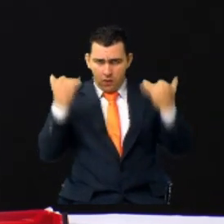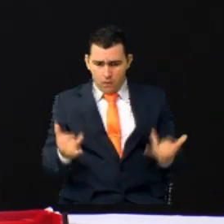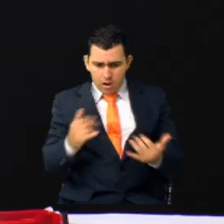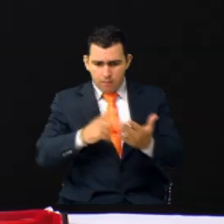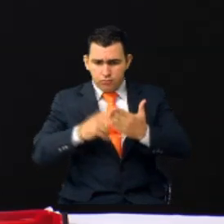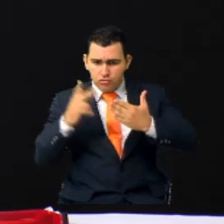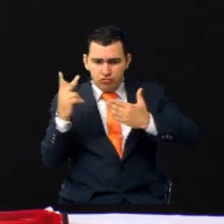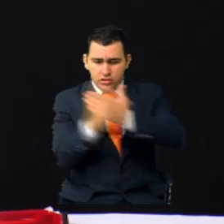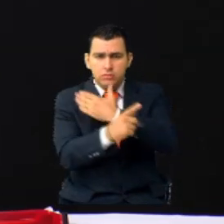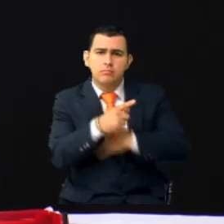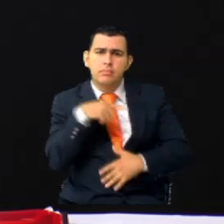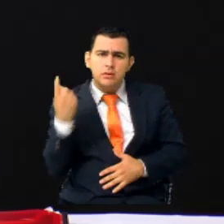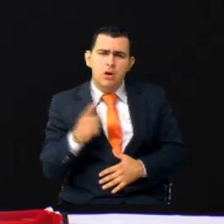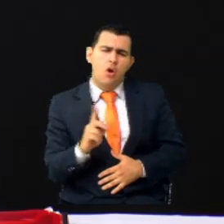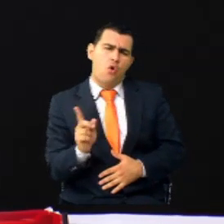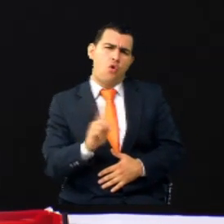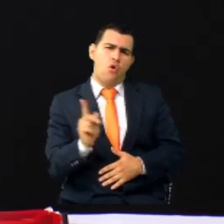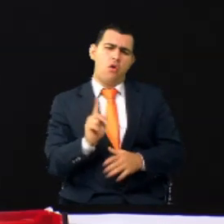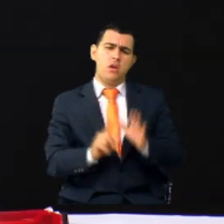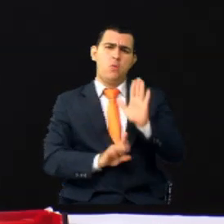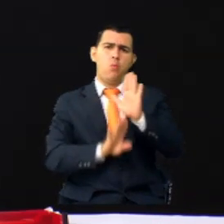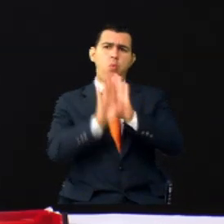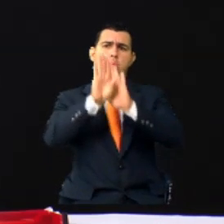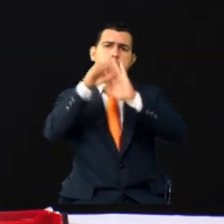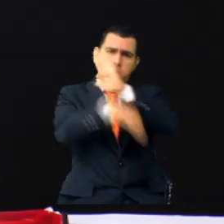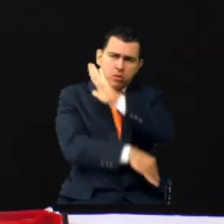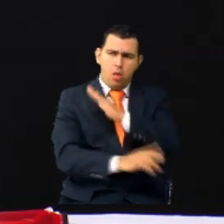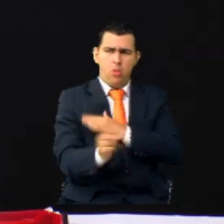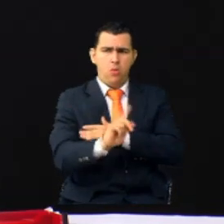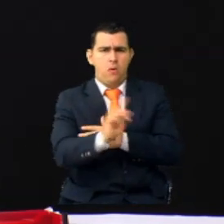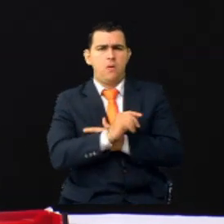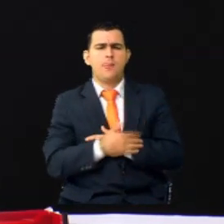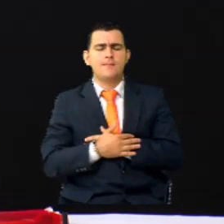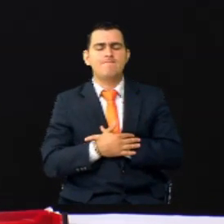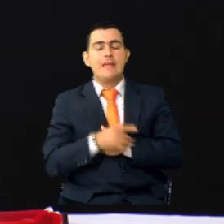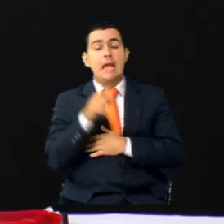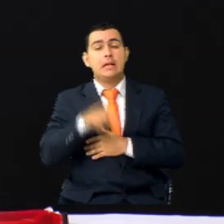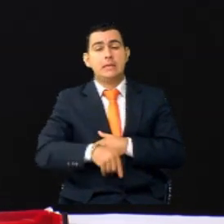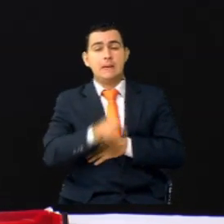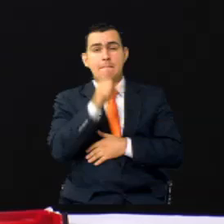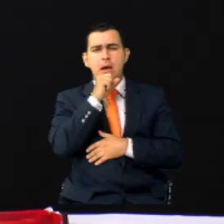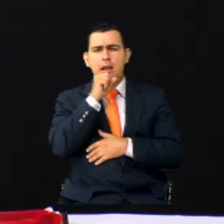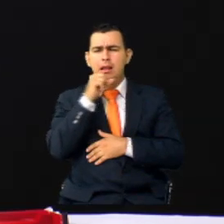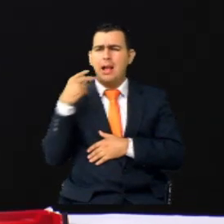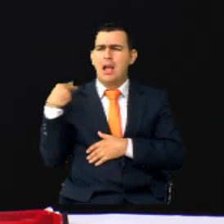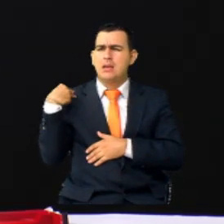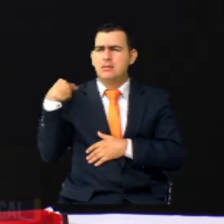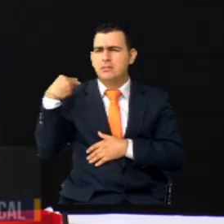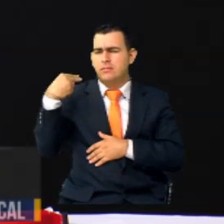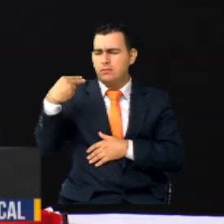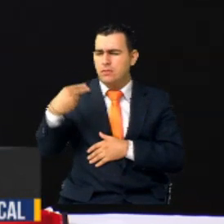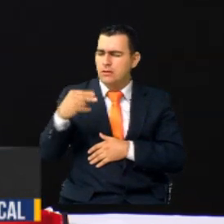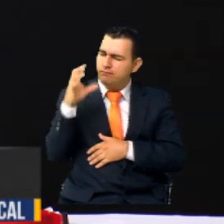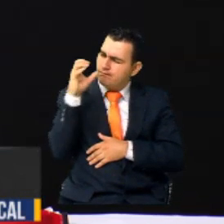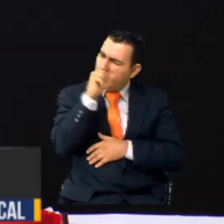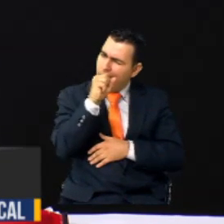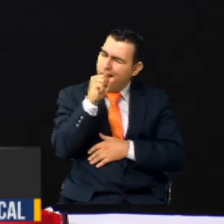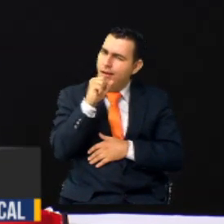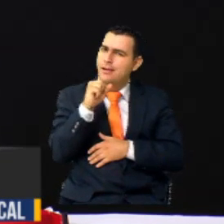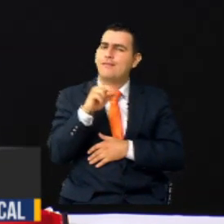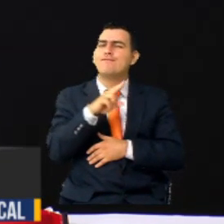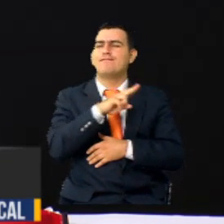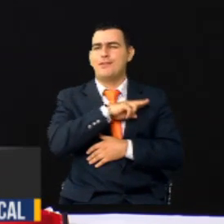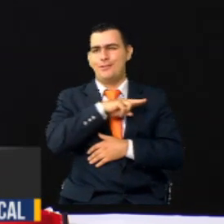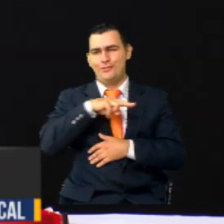proyecto. Históricamente en Barranca, si hay algo por lo cual tenemos que sentirnos orgullosos, es que hayamos traído